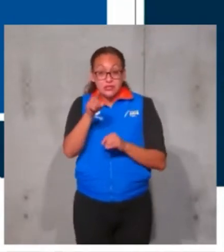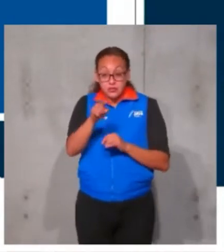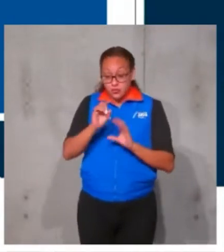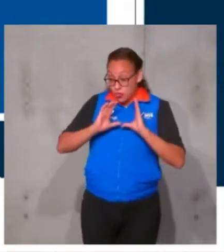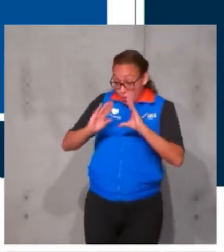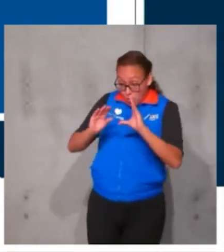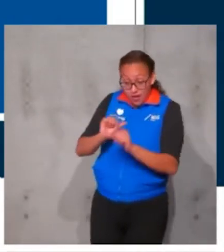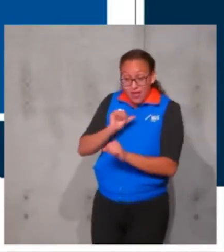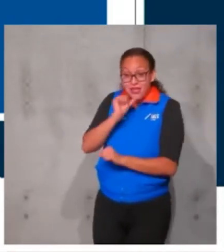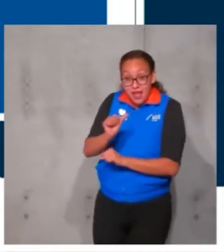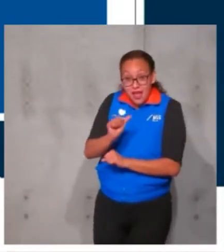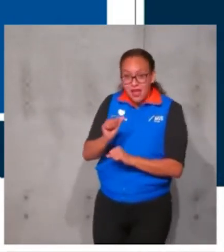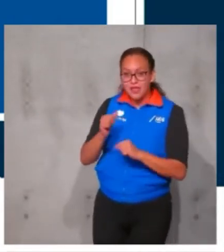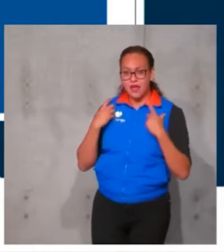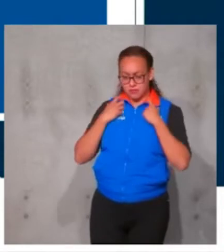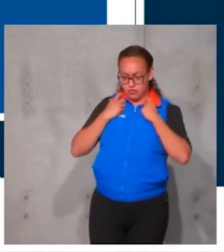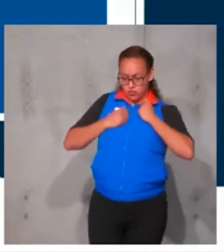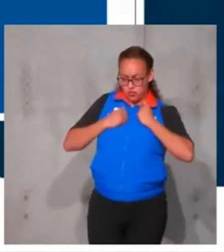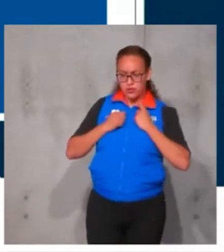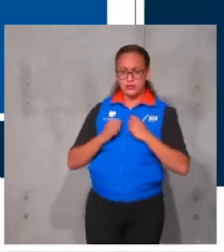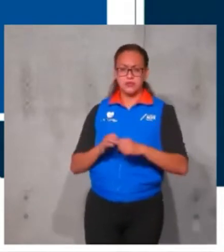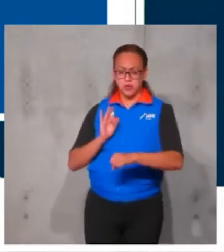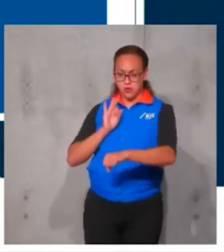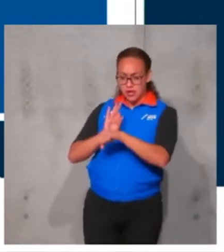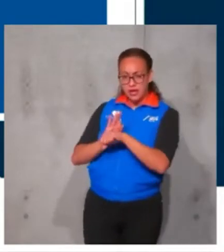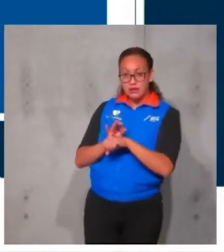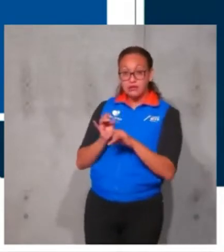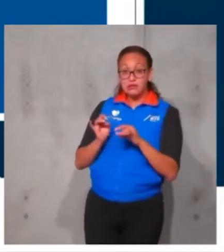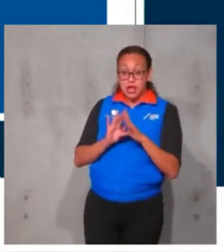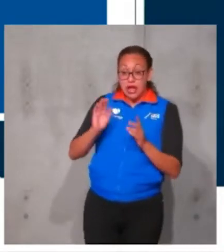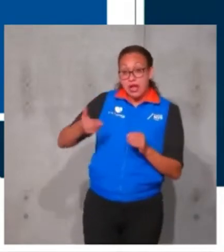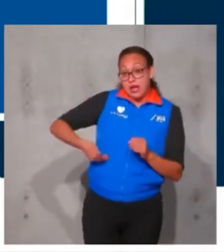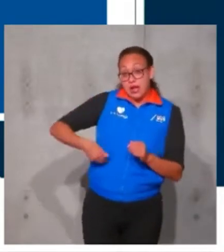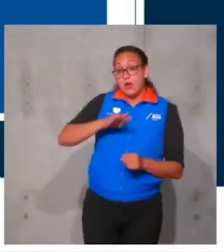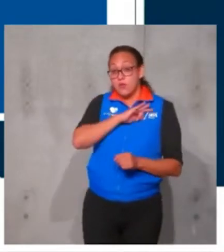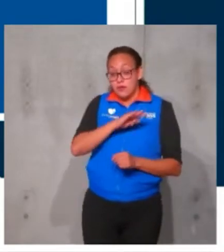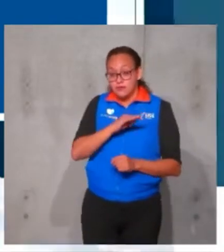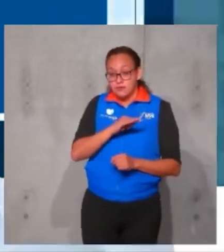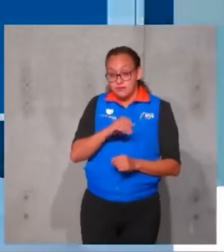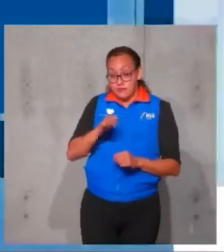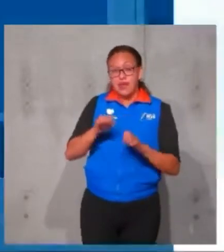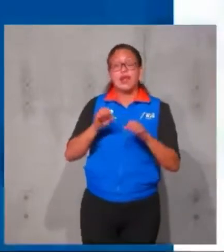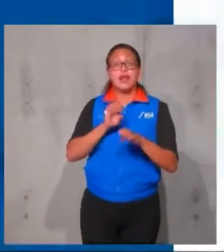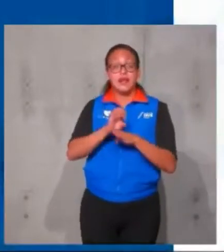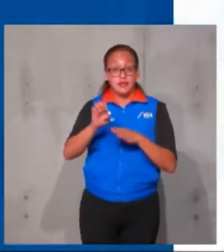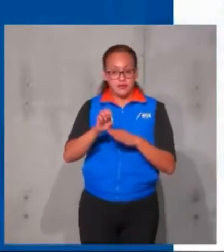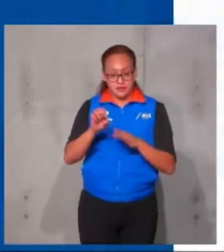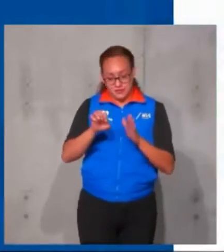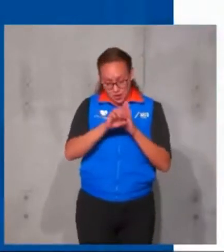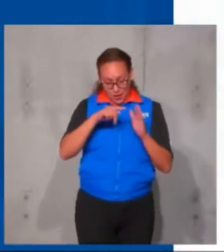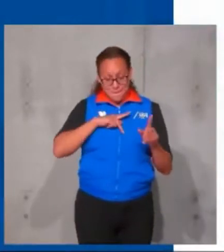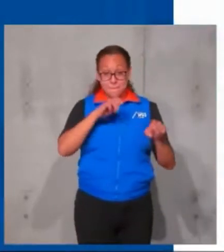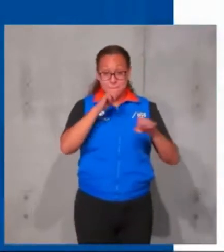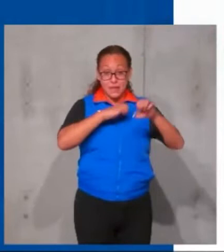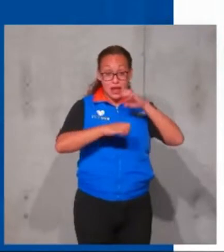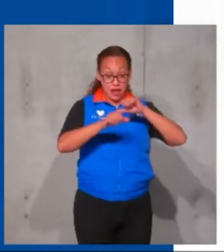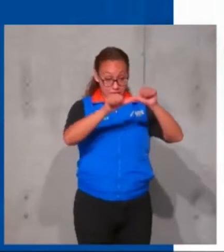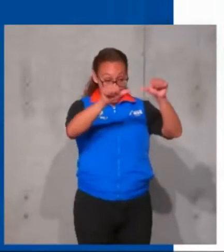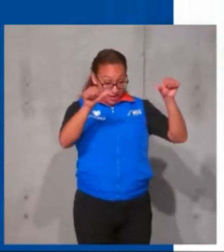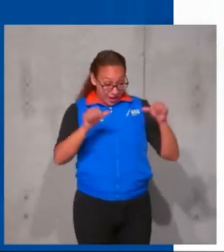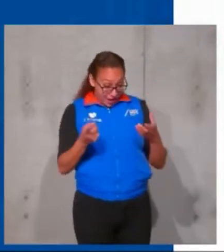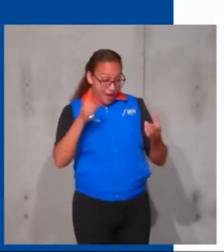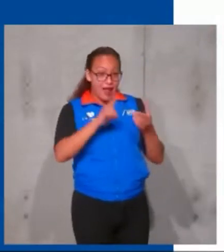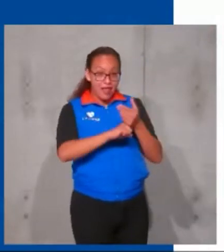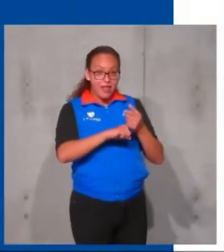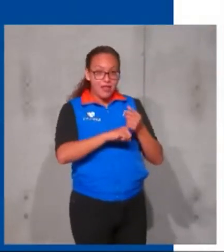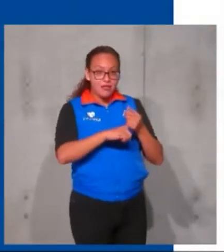no se les capacita, si no se les da equipo de seguridad, etcétera, y podemos tener accidentes. Entonces, el área, o sea, uno de los riesgos